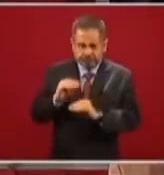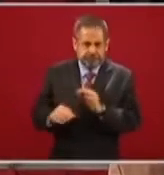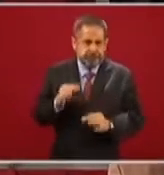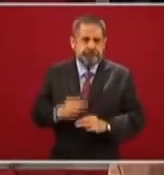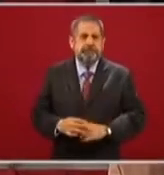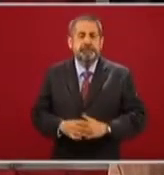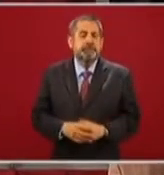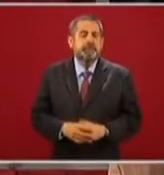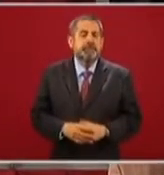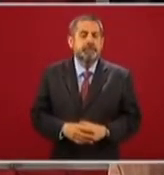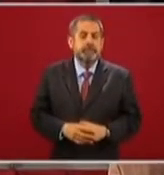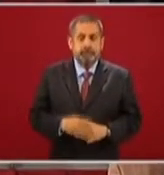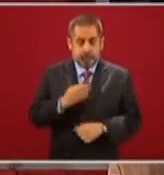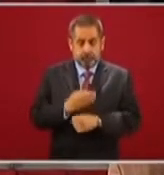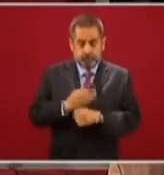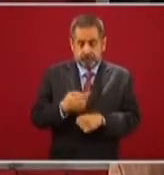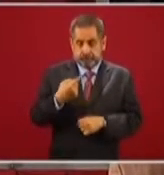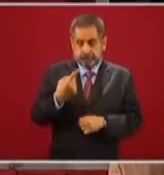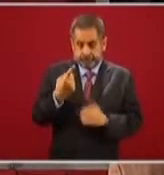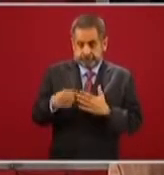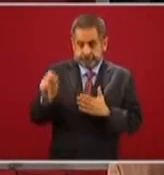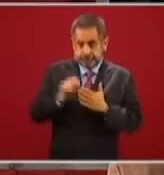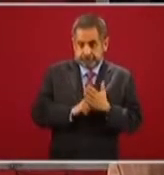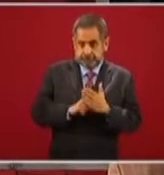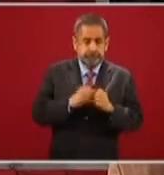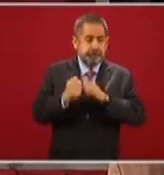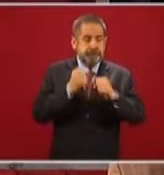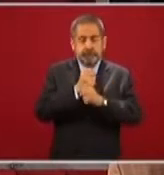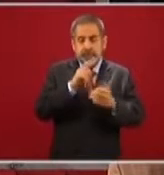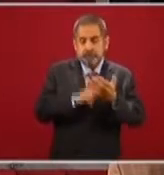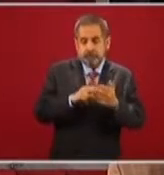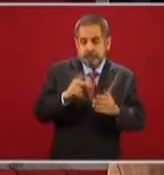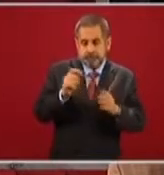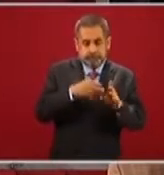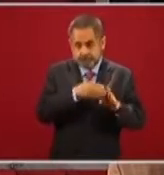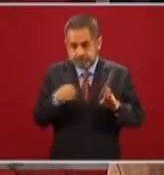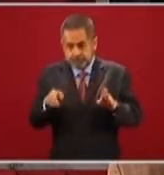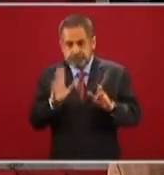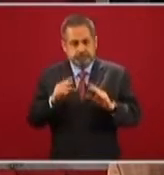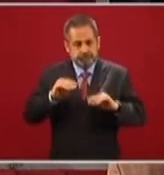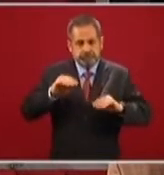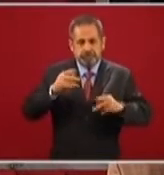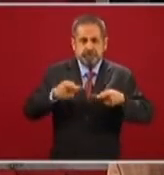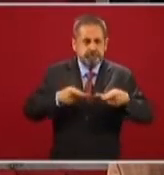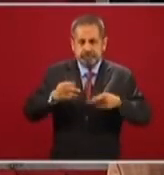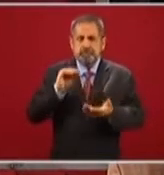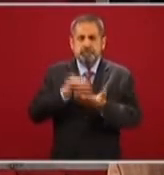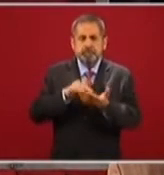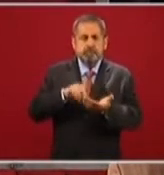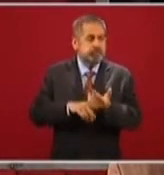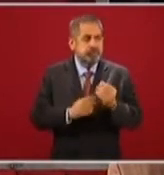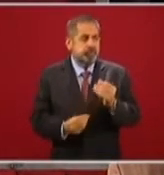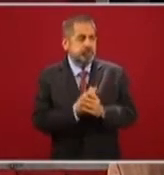Nos encontramos en este semestre primero del año 2020, en donde está ya programada la creación de esta